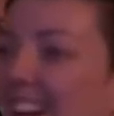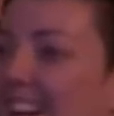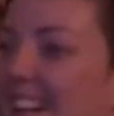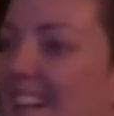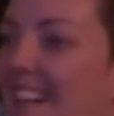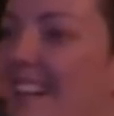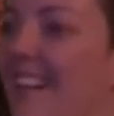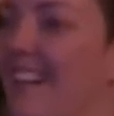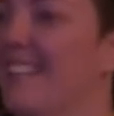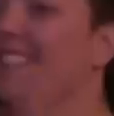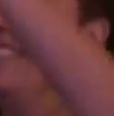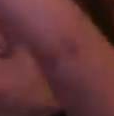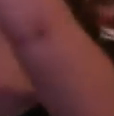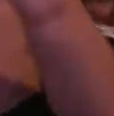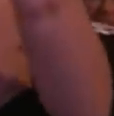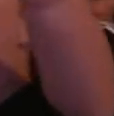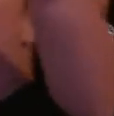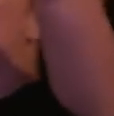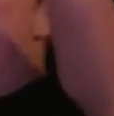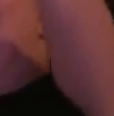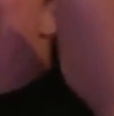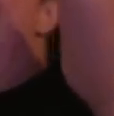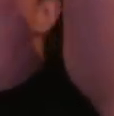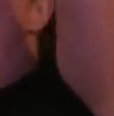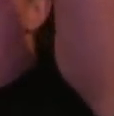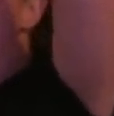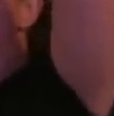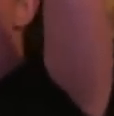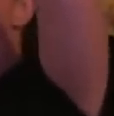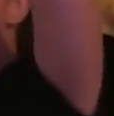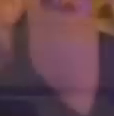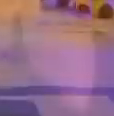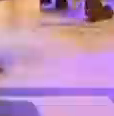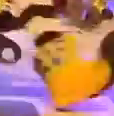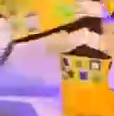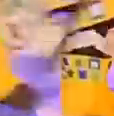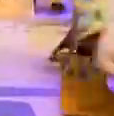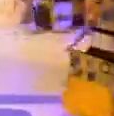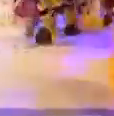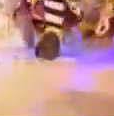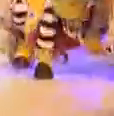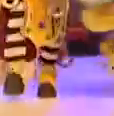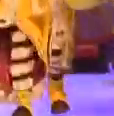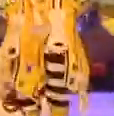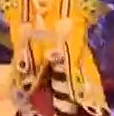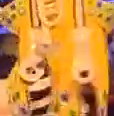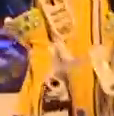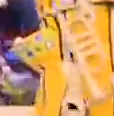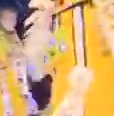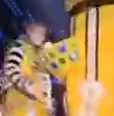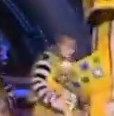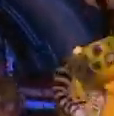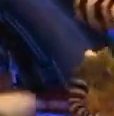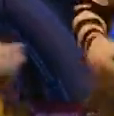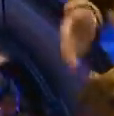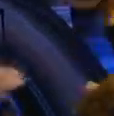de la madrugada. Concluye la tercera y última fase del concurso de murgas adultas. A partir de este momento, un poco